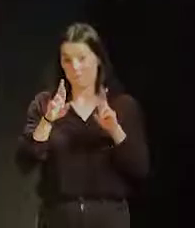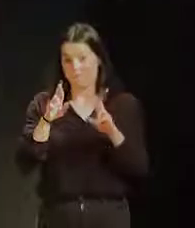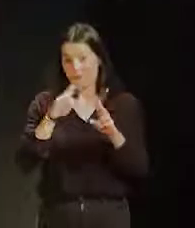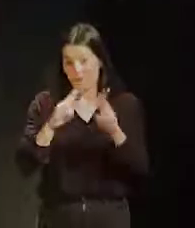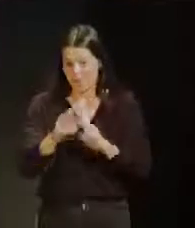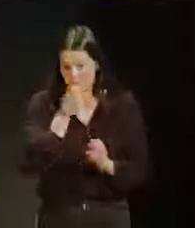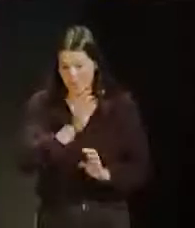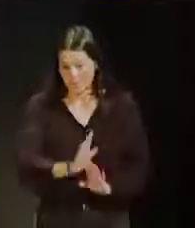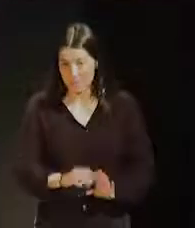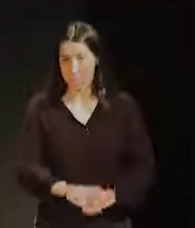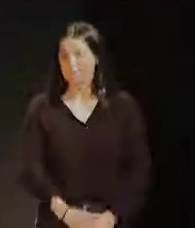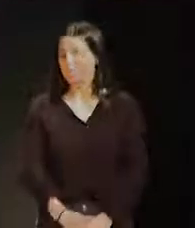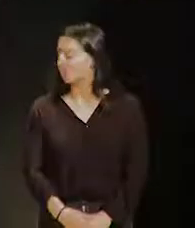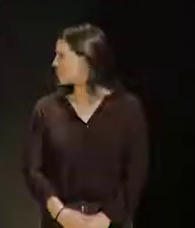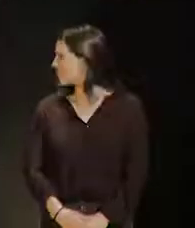aquí?